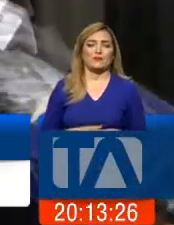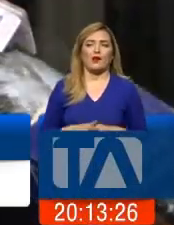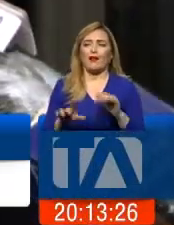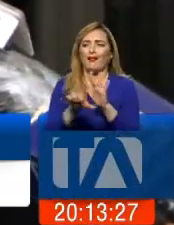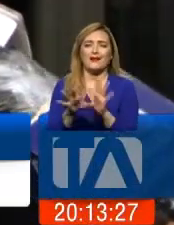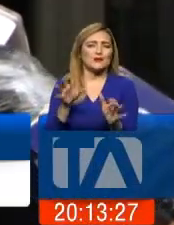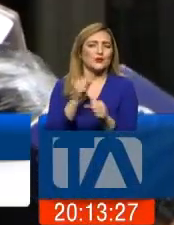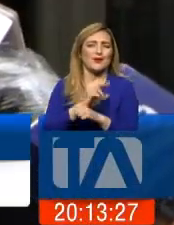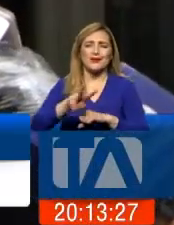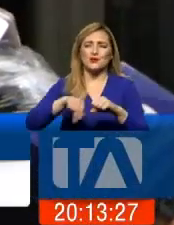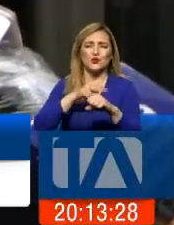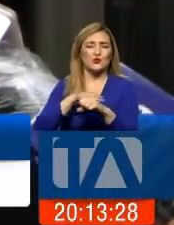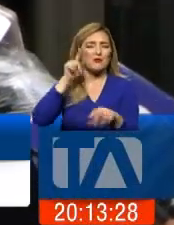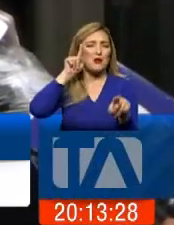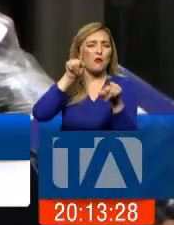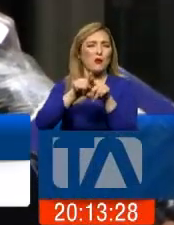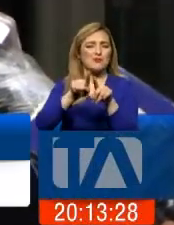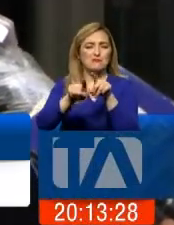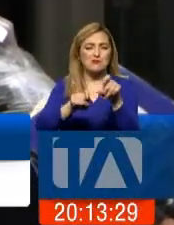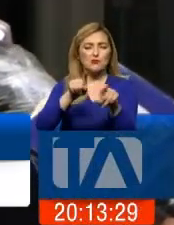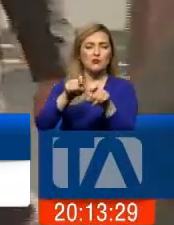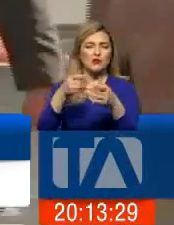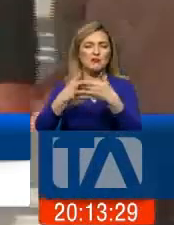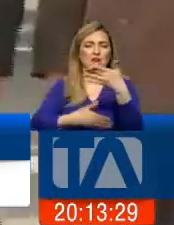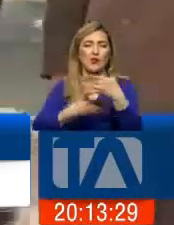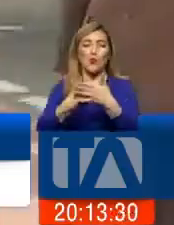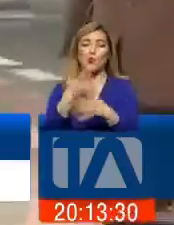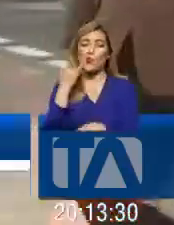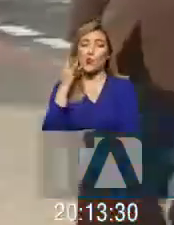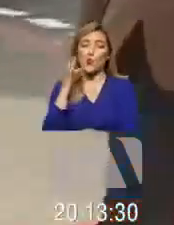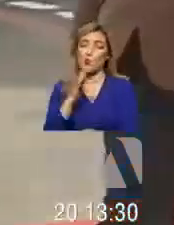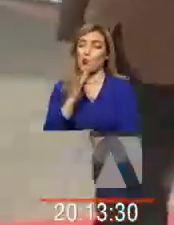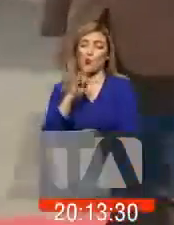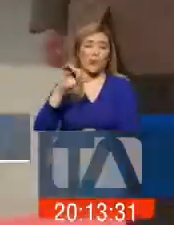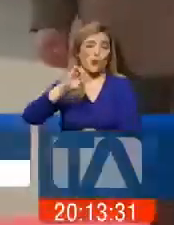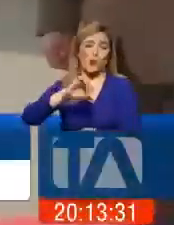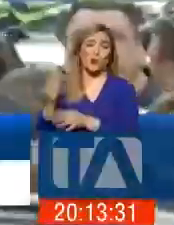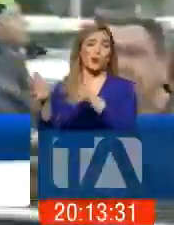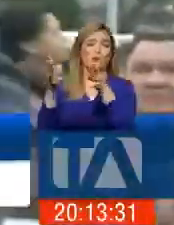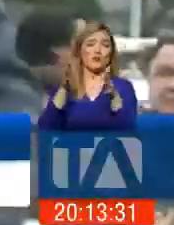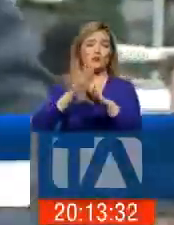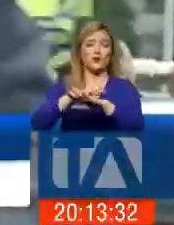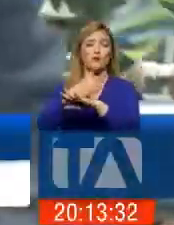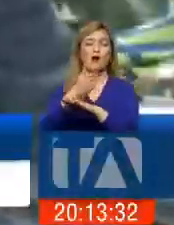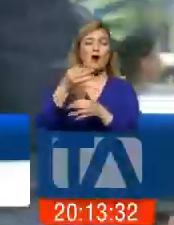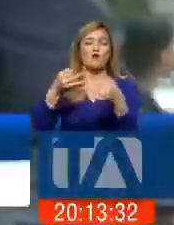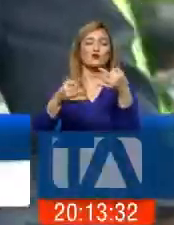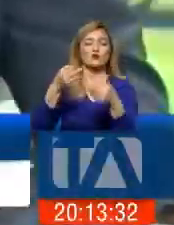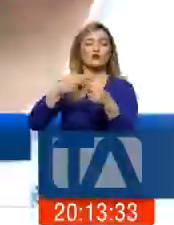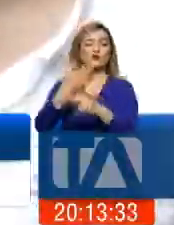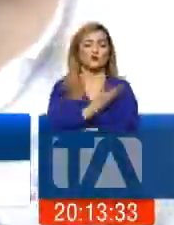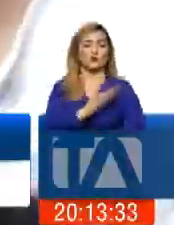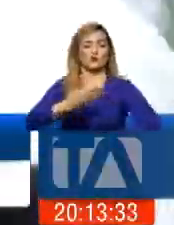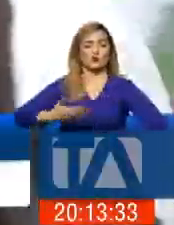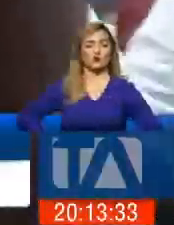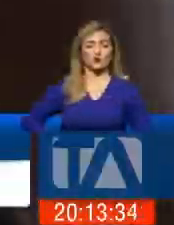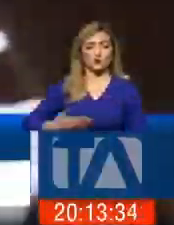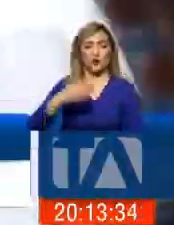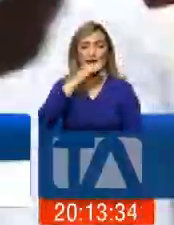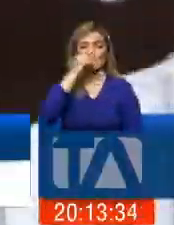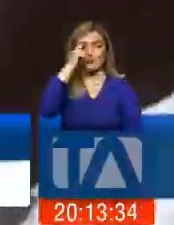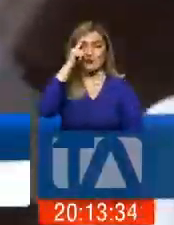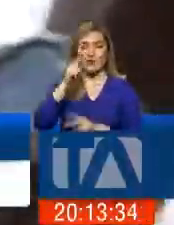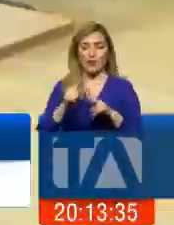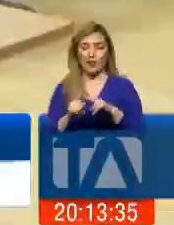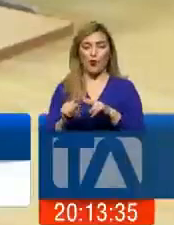Nacional, pues ahí hay un trastoque realmente de la pericia. Por este caso también está llamado a juicio el expresidente Rafael Correa, quien está prófugo